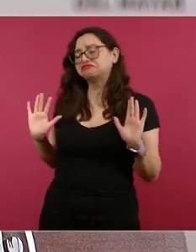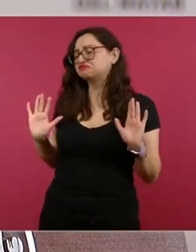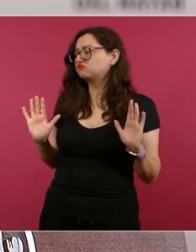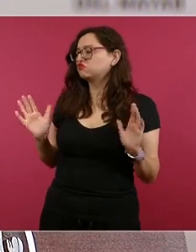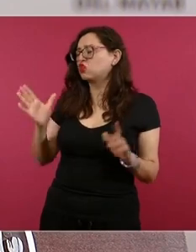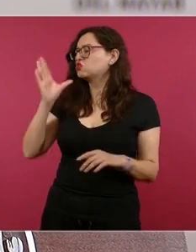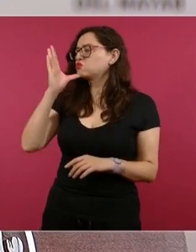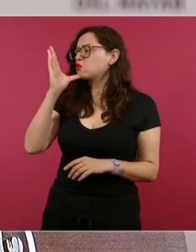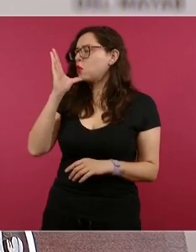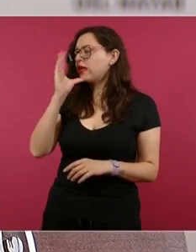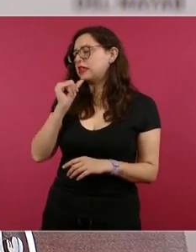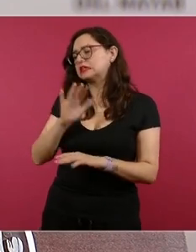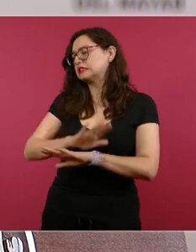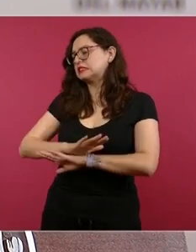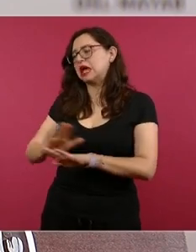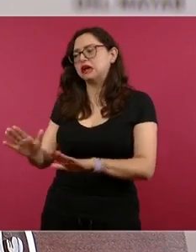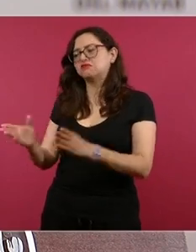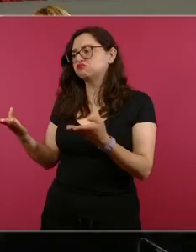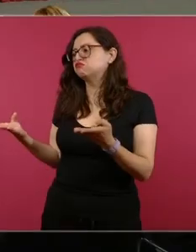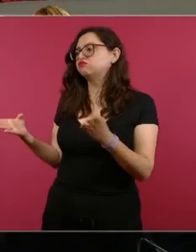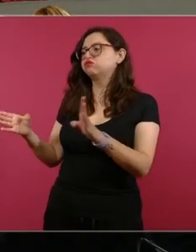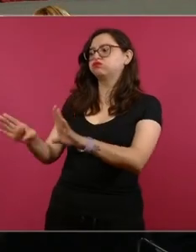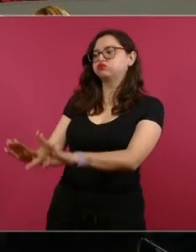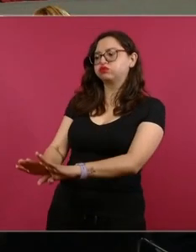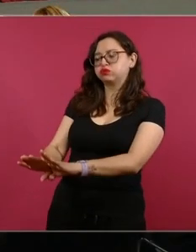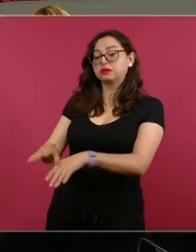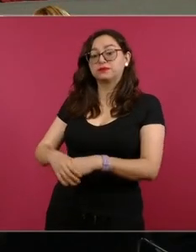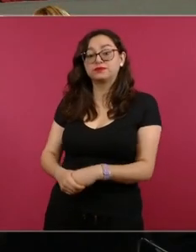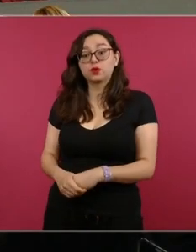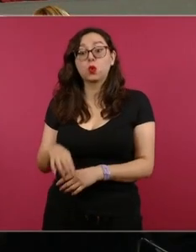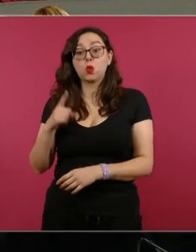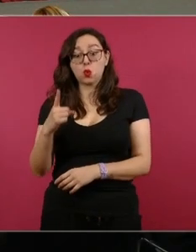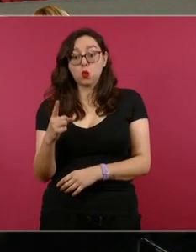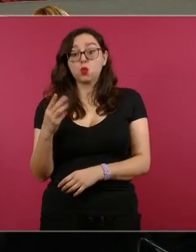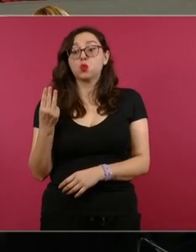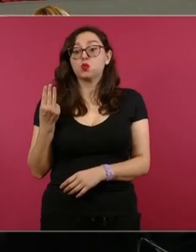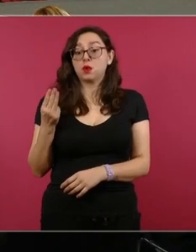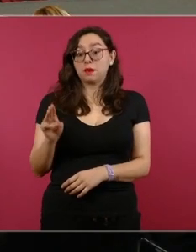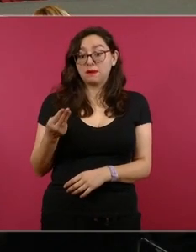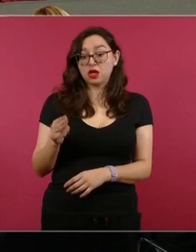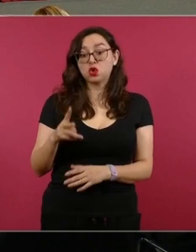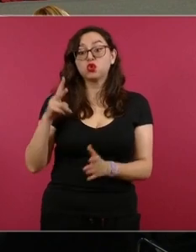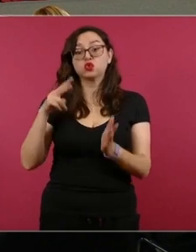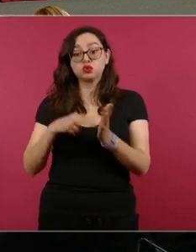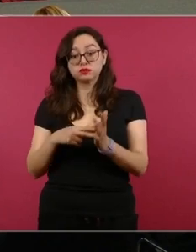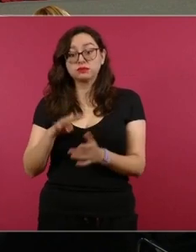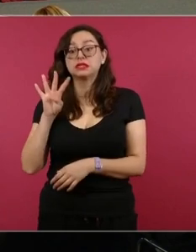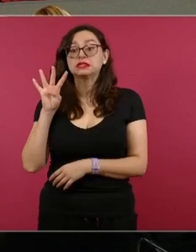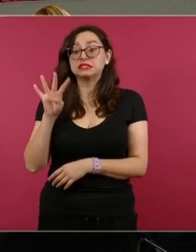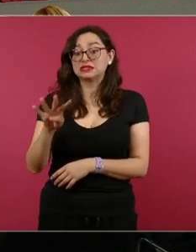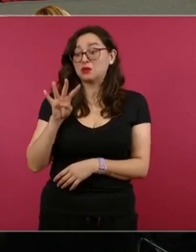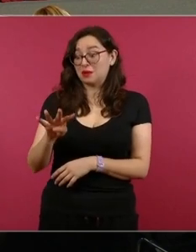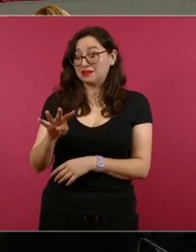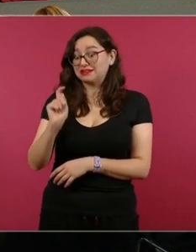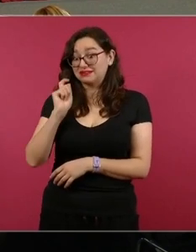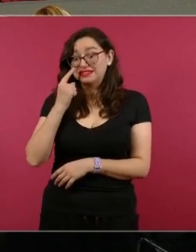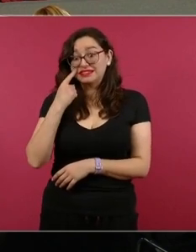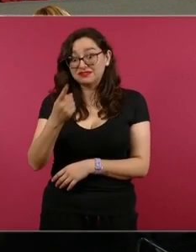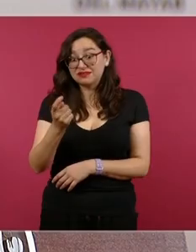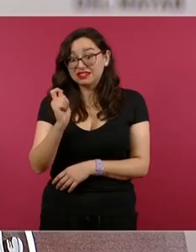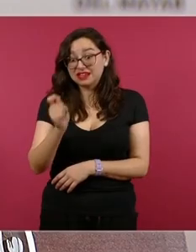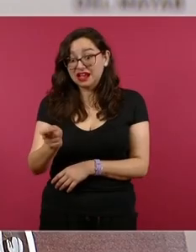se suspendieron. El primero de mayo de 2019, después de 13 años, el presidente Andrés Manuel López